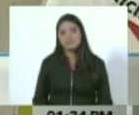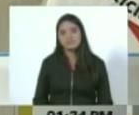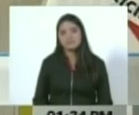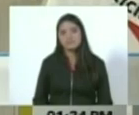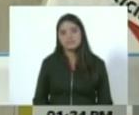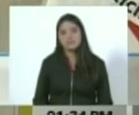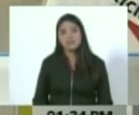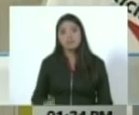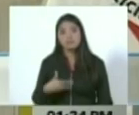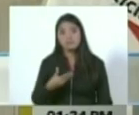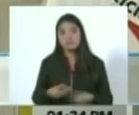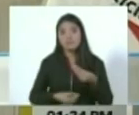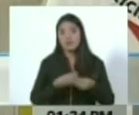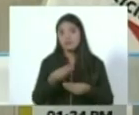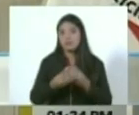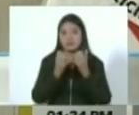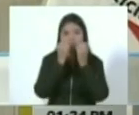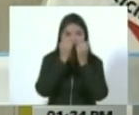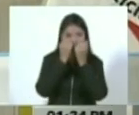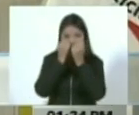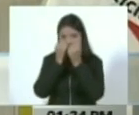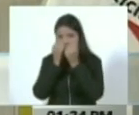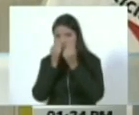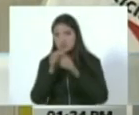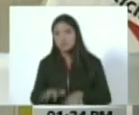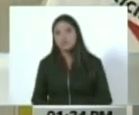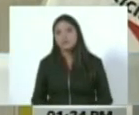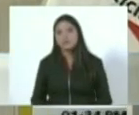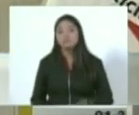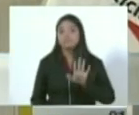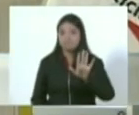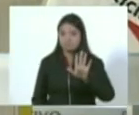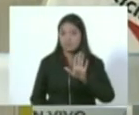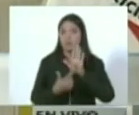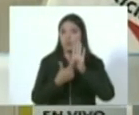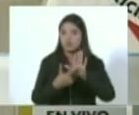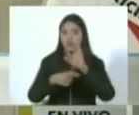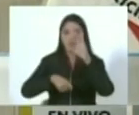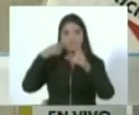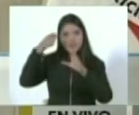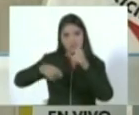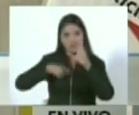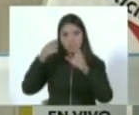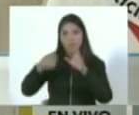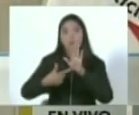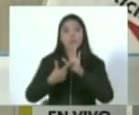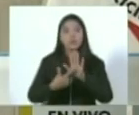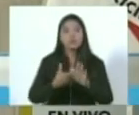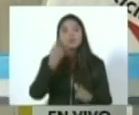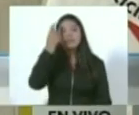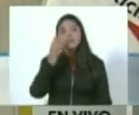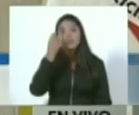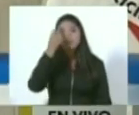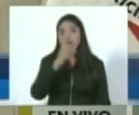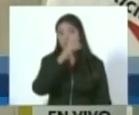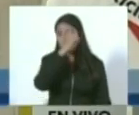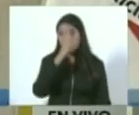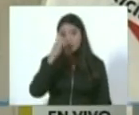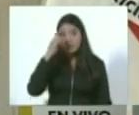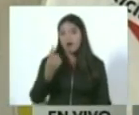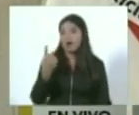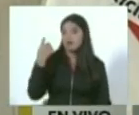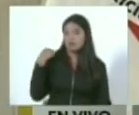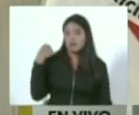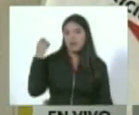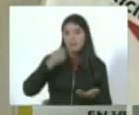para cometer actos terroristas. Vamos a ver un video que presentó el diputado Diosdado Cabello el día de